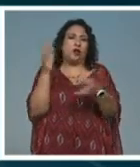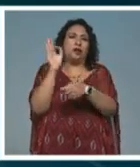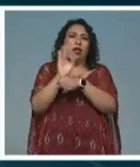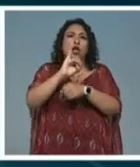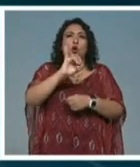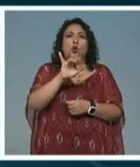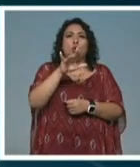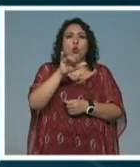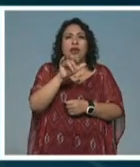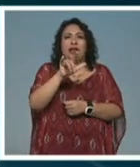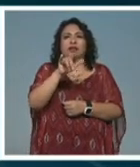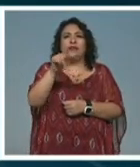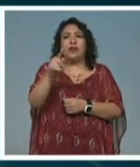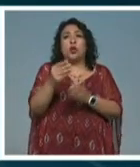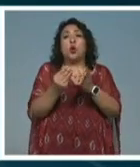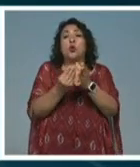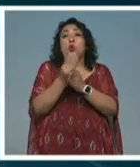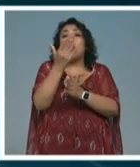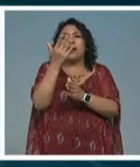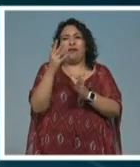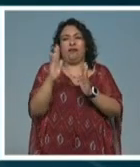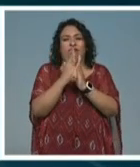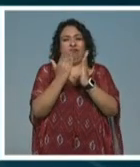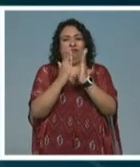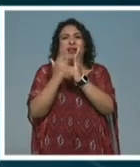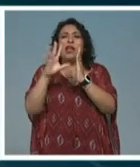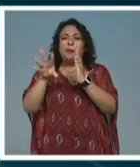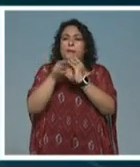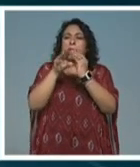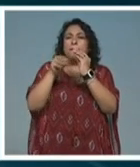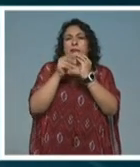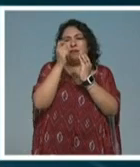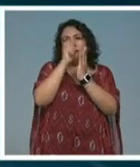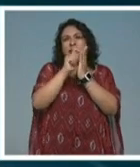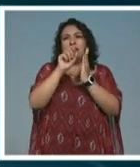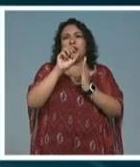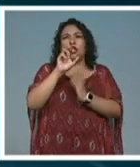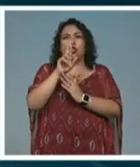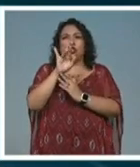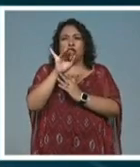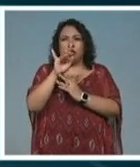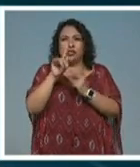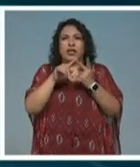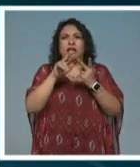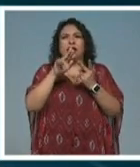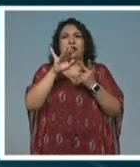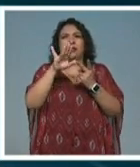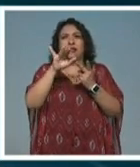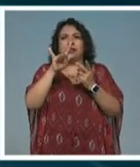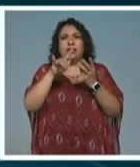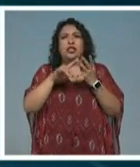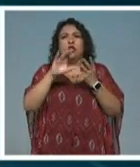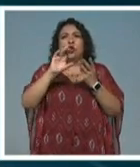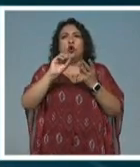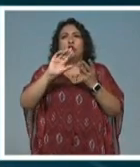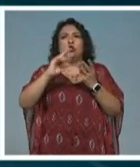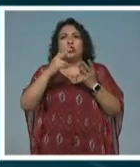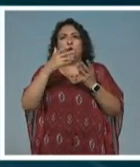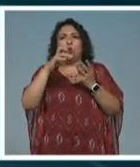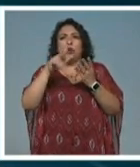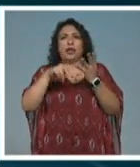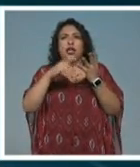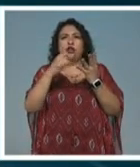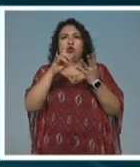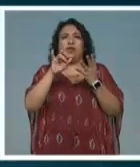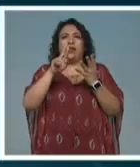Antivilo. La novedad editorial reúne textos a manera de ensayo de Rosario Castellanos, Rita Segato, Ochi Curiel y